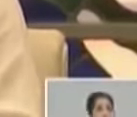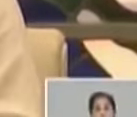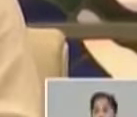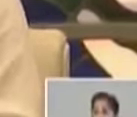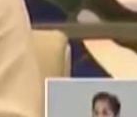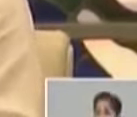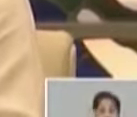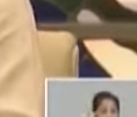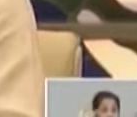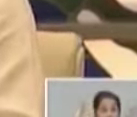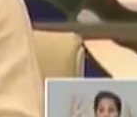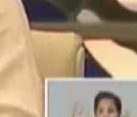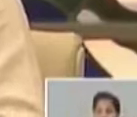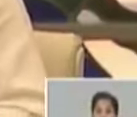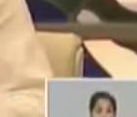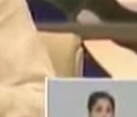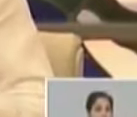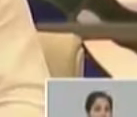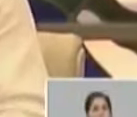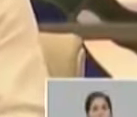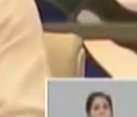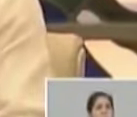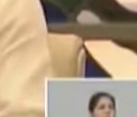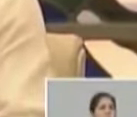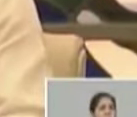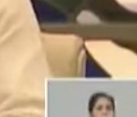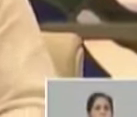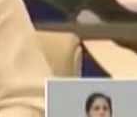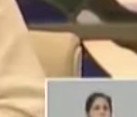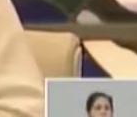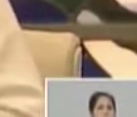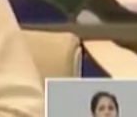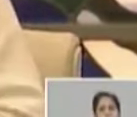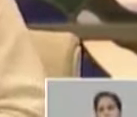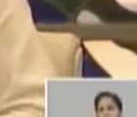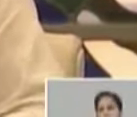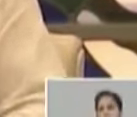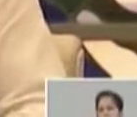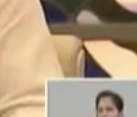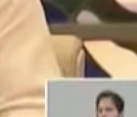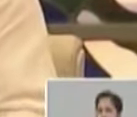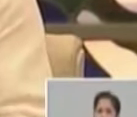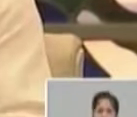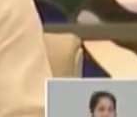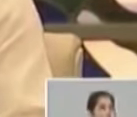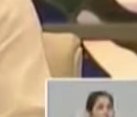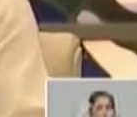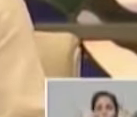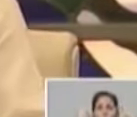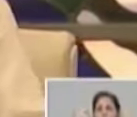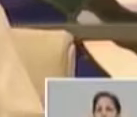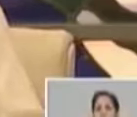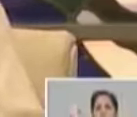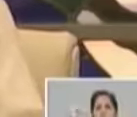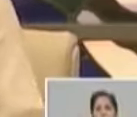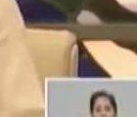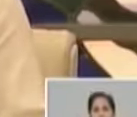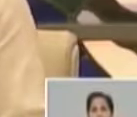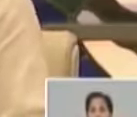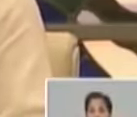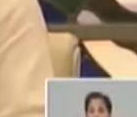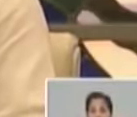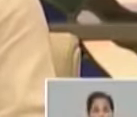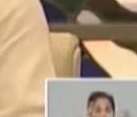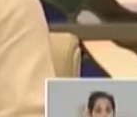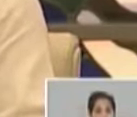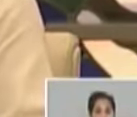determinada confusión de la población que dice, ¿por qué no han aplicado una medida y por qué no han aplicado esto? Y nosotros estamos trabajando con el protocolo que está